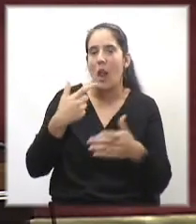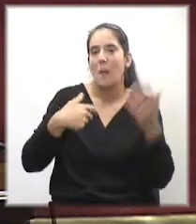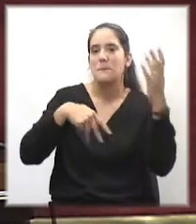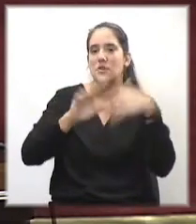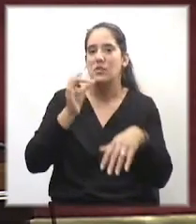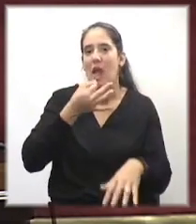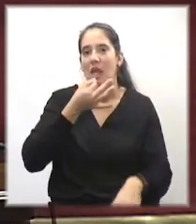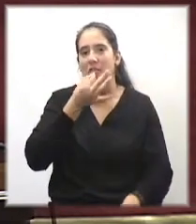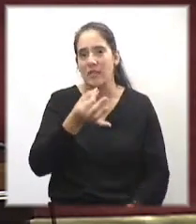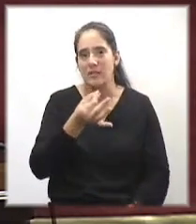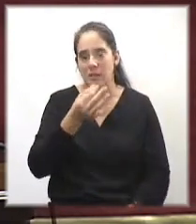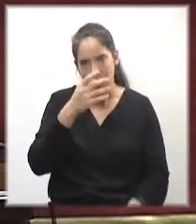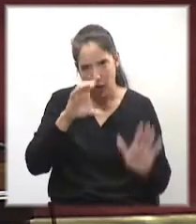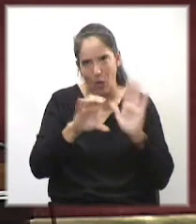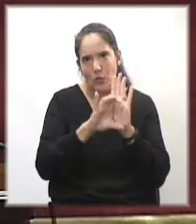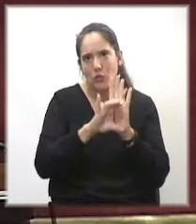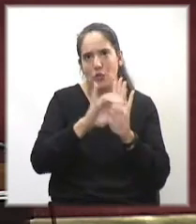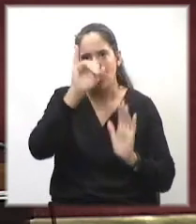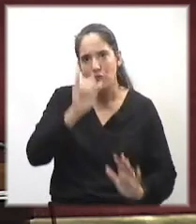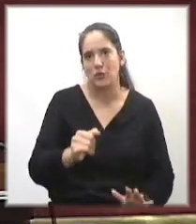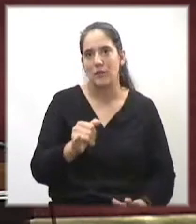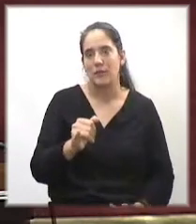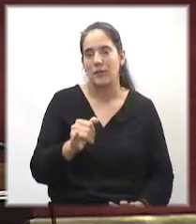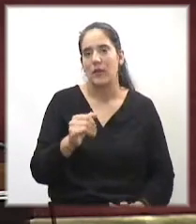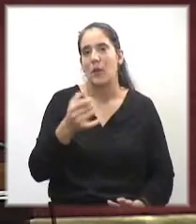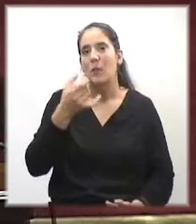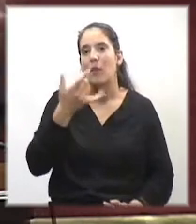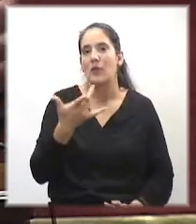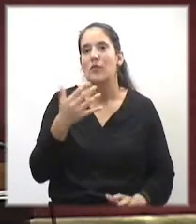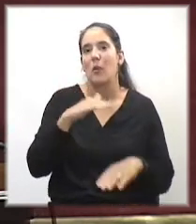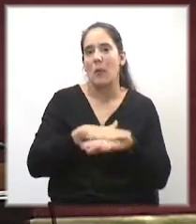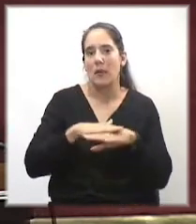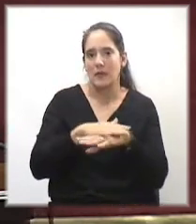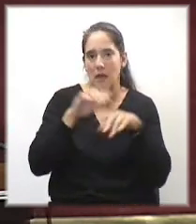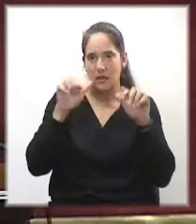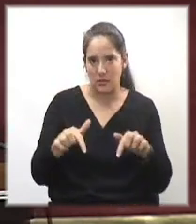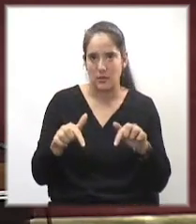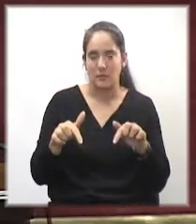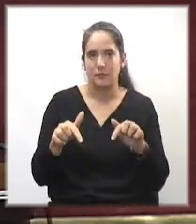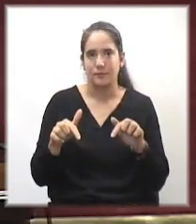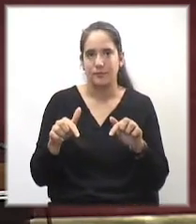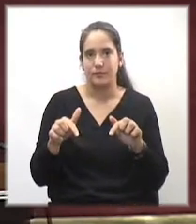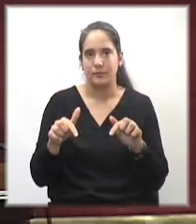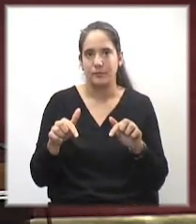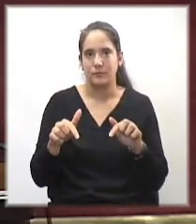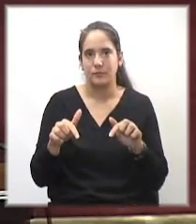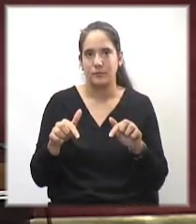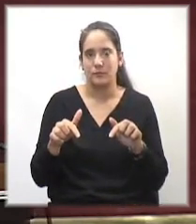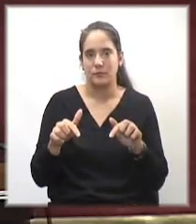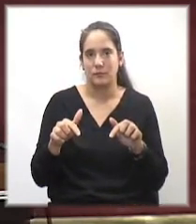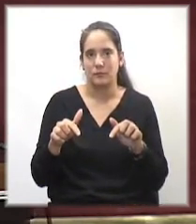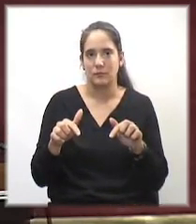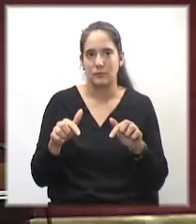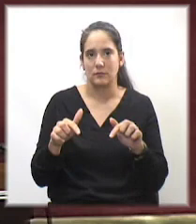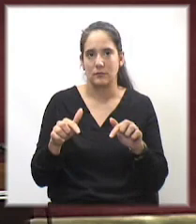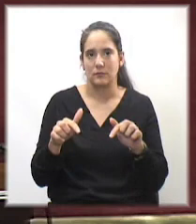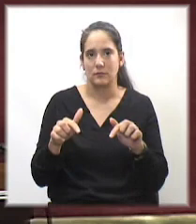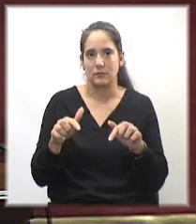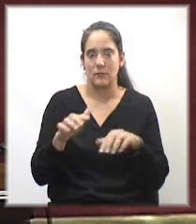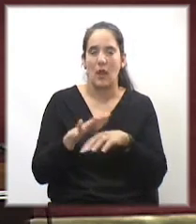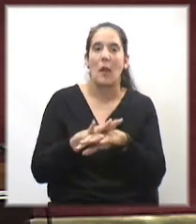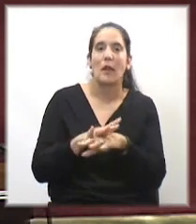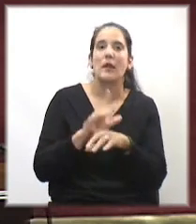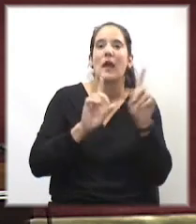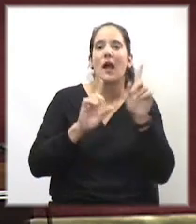dieron de que es constitucional, y bueno, en base a eso y en base a que por más que nos quedase